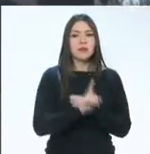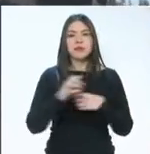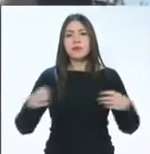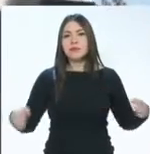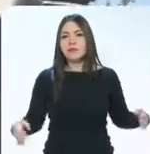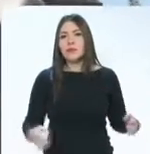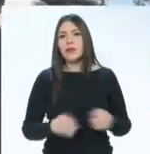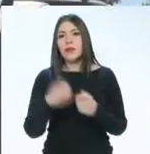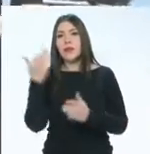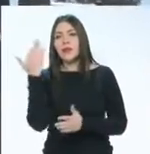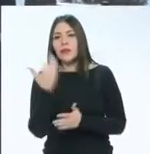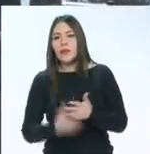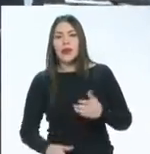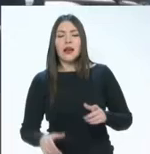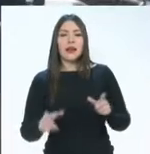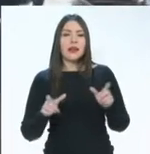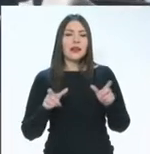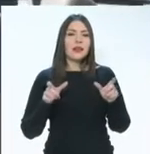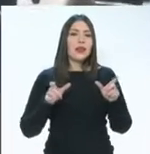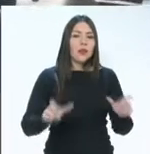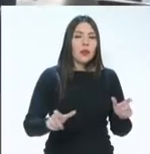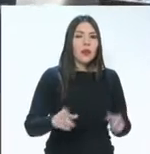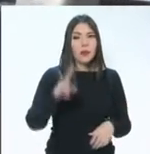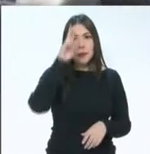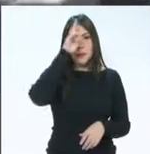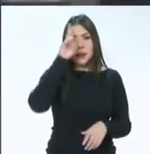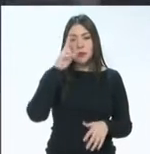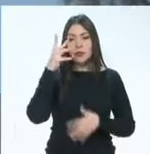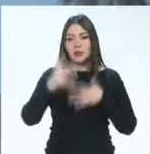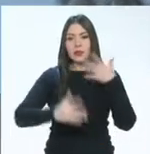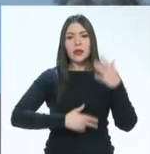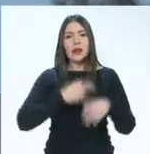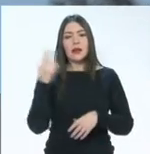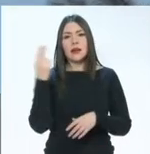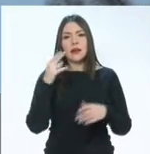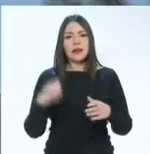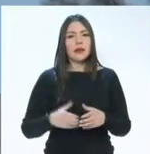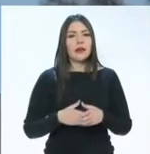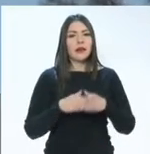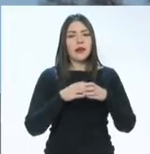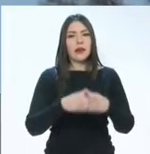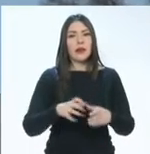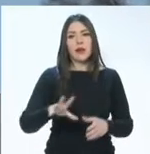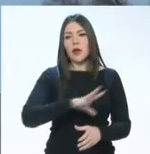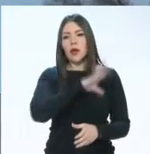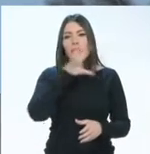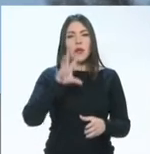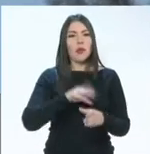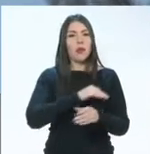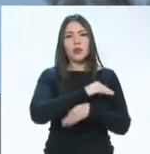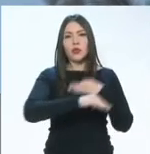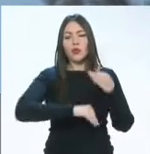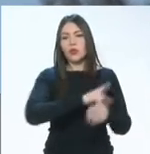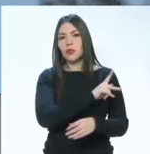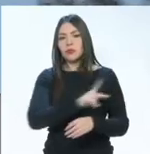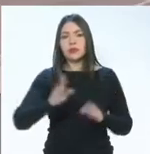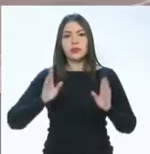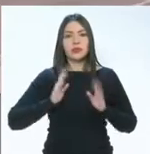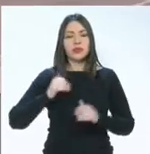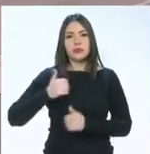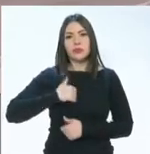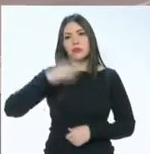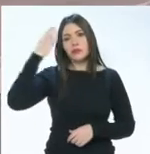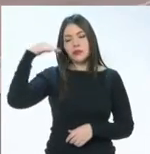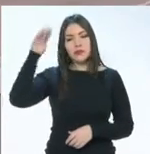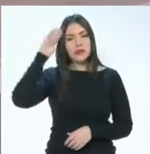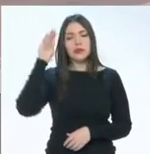de inseguridad nacional y que amerite la disposición de la totalidad de la Fuerza Armada. ¿Qué hacer en